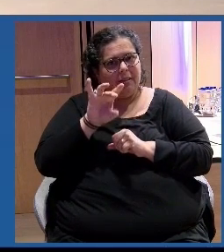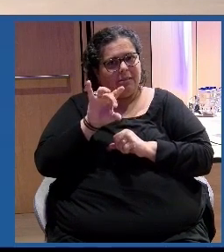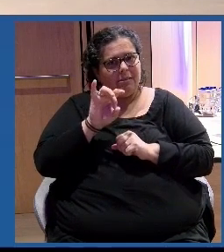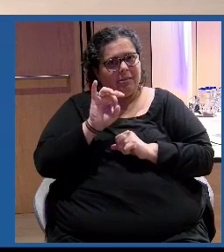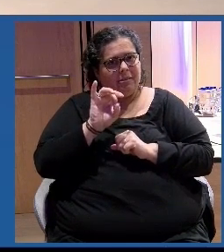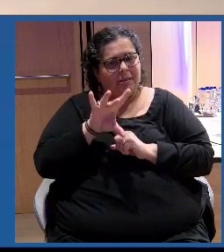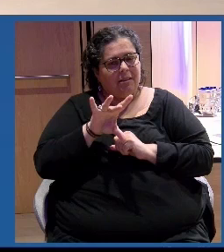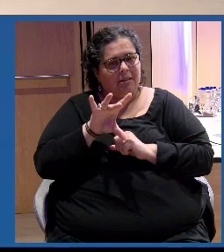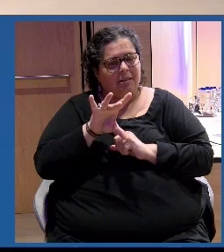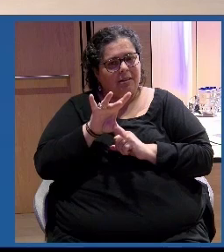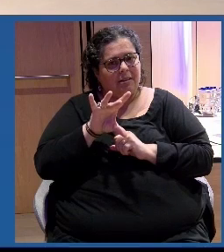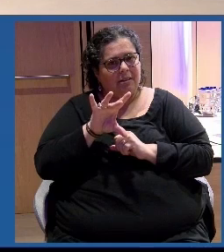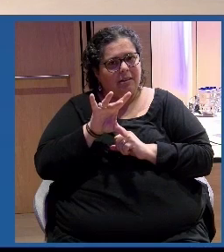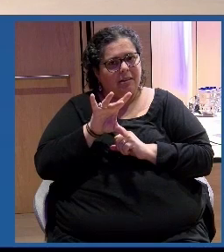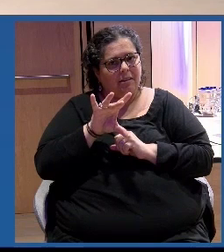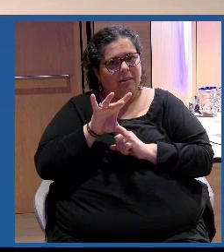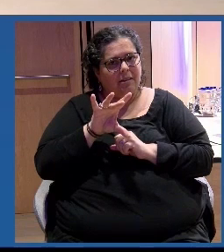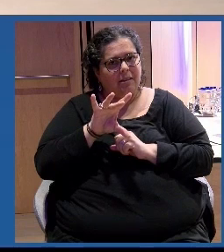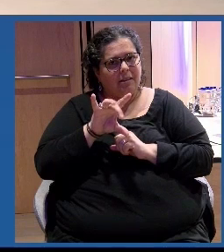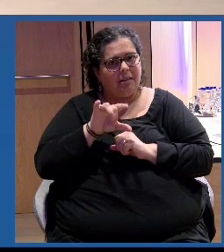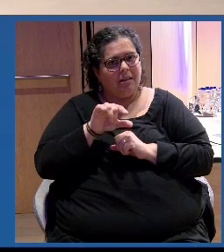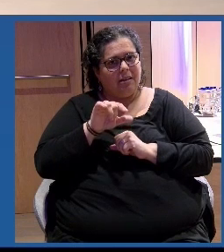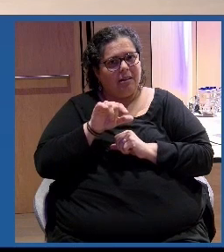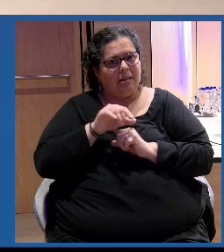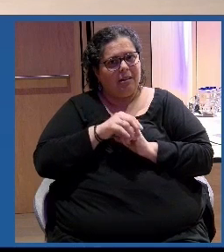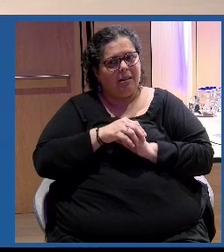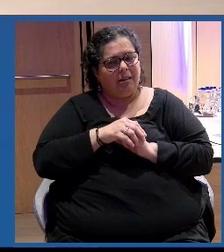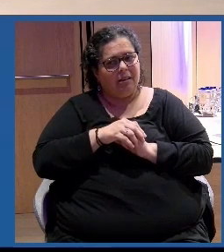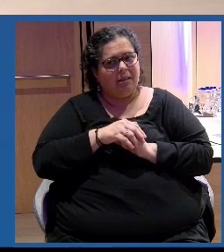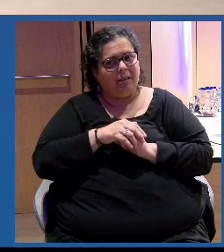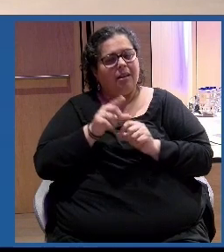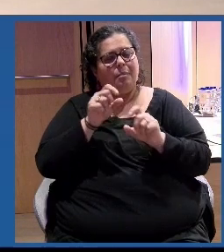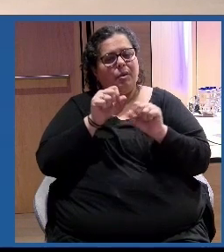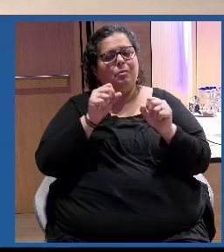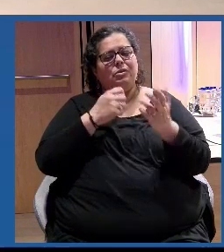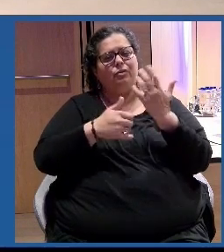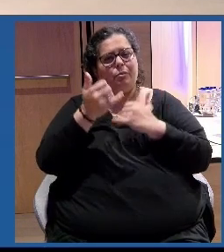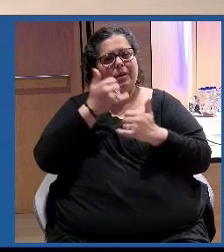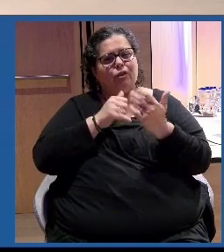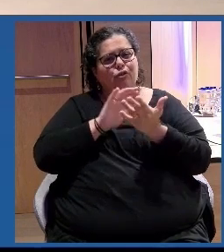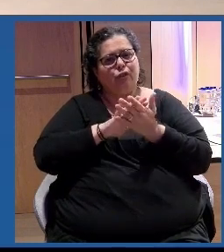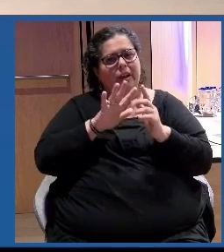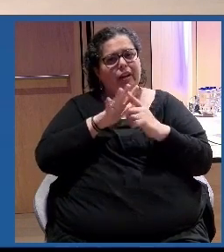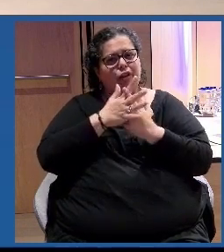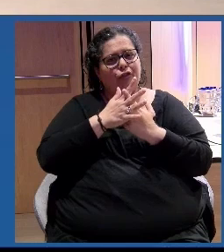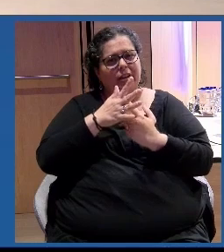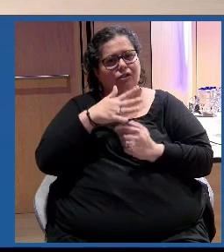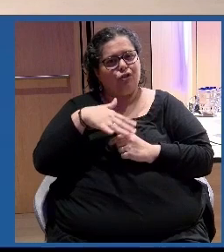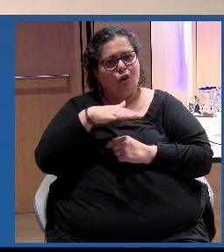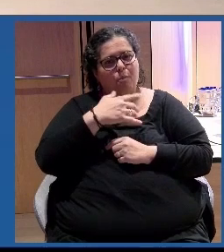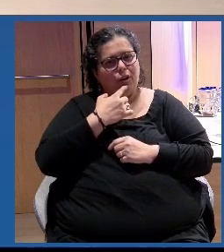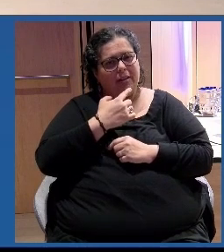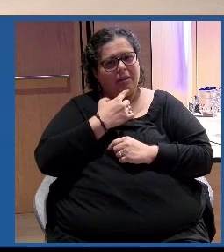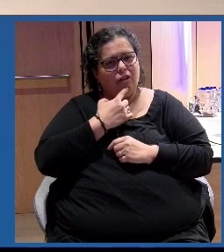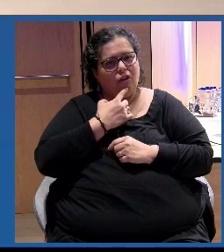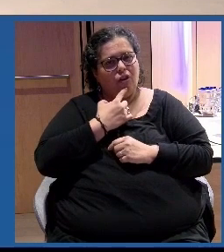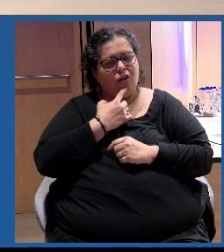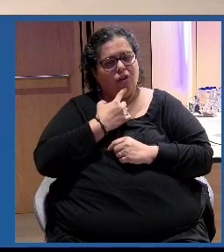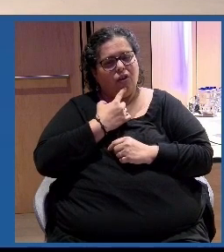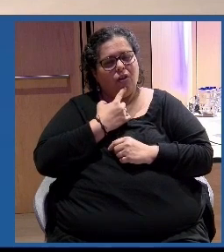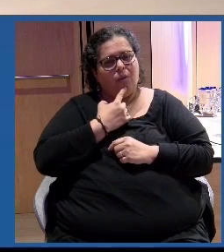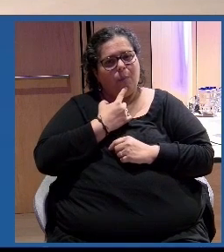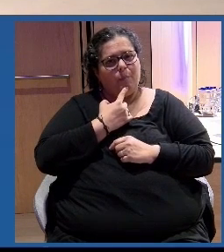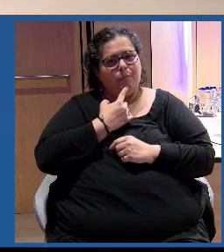tema de la importancia de informarnos a propósito del contexto político. Si uno asocia los números a la revisión de prensa por